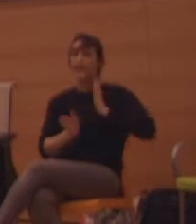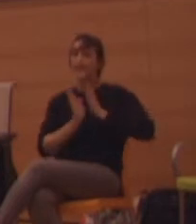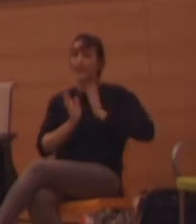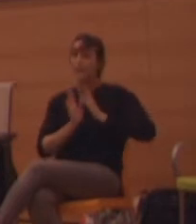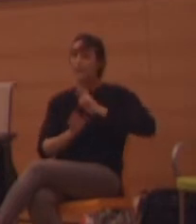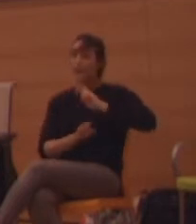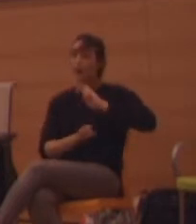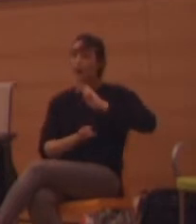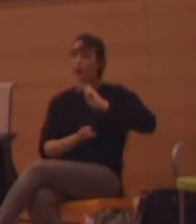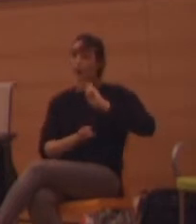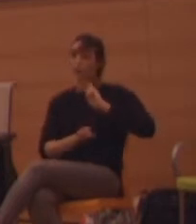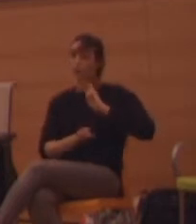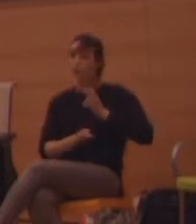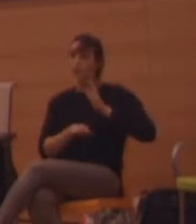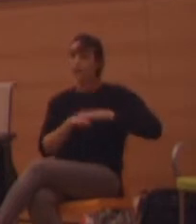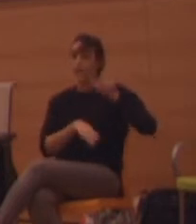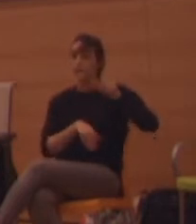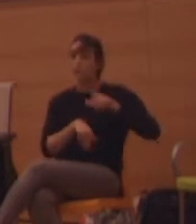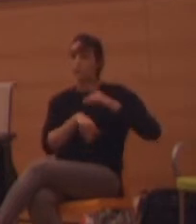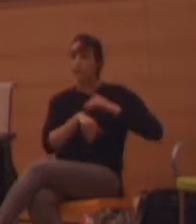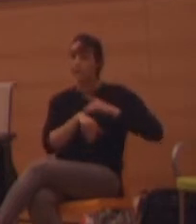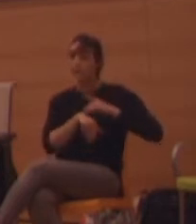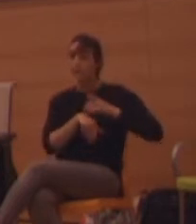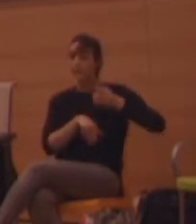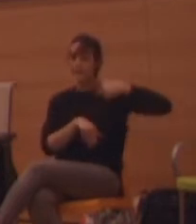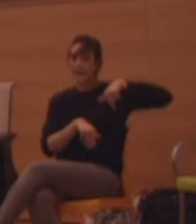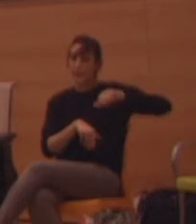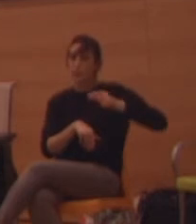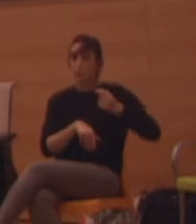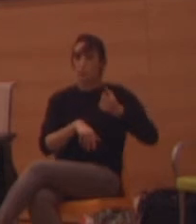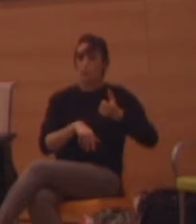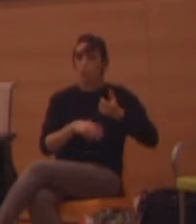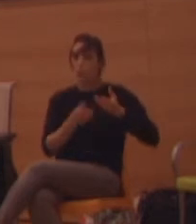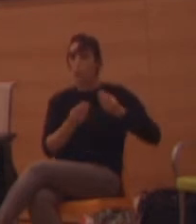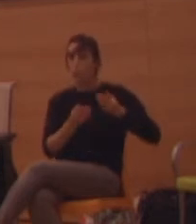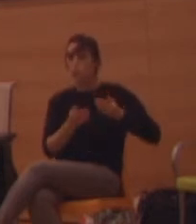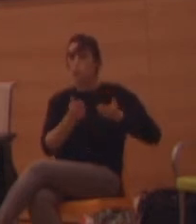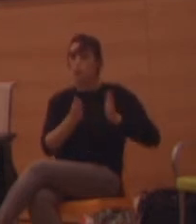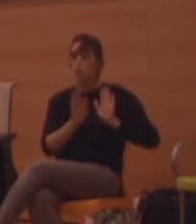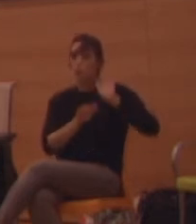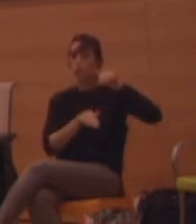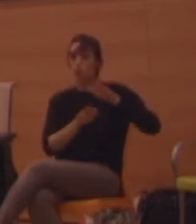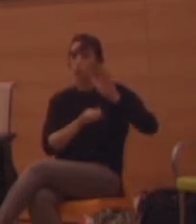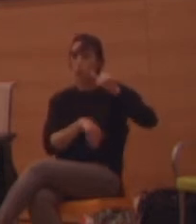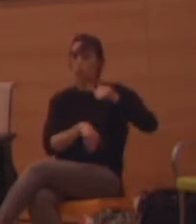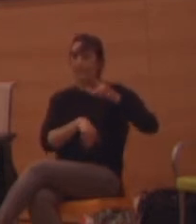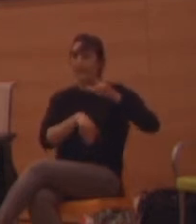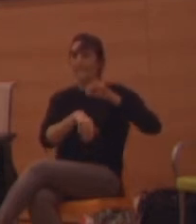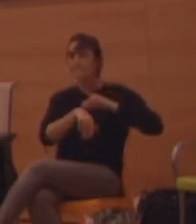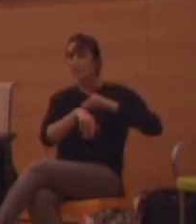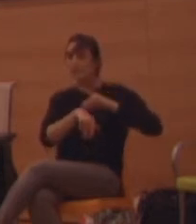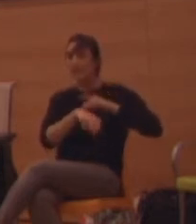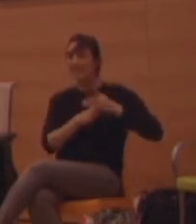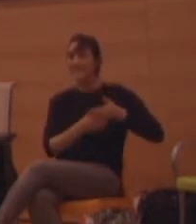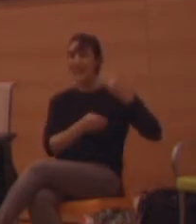que tienen infecciones, van a ser pacientes que van a estar un poco o mucho desestabilizados de las enfermedades previas que